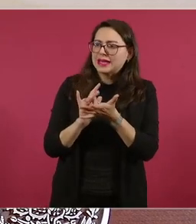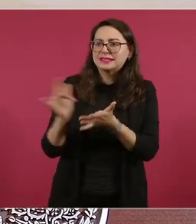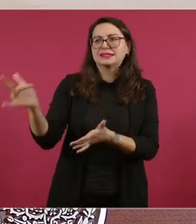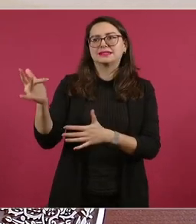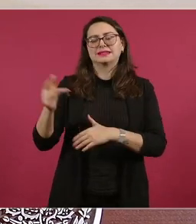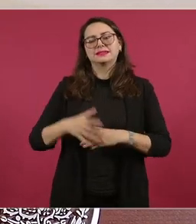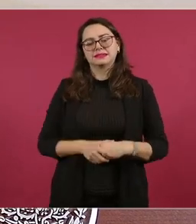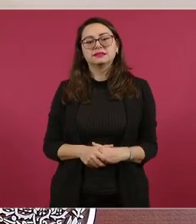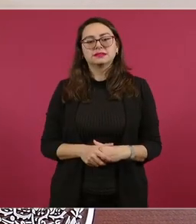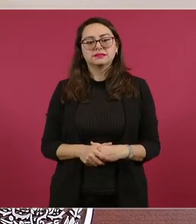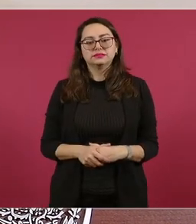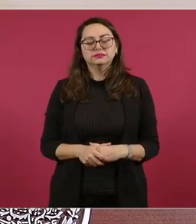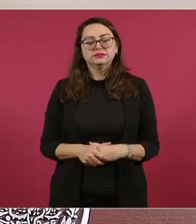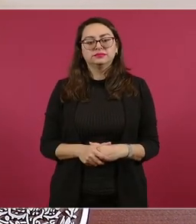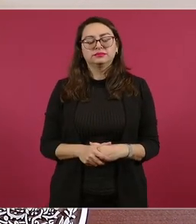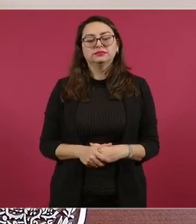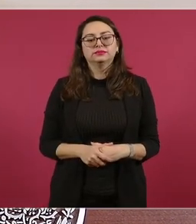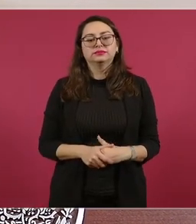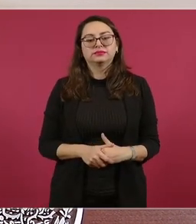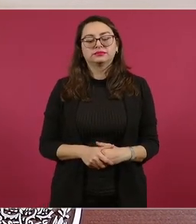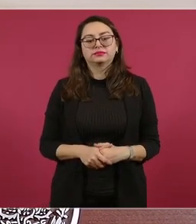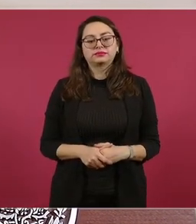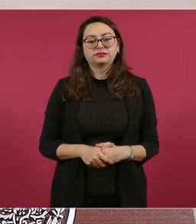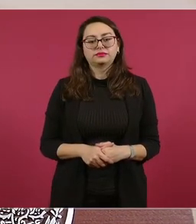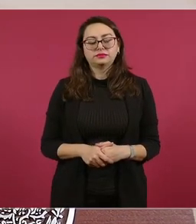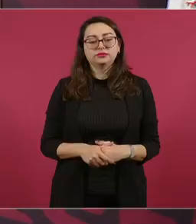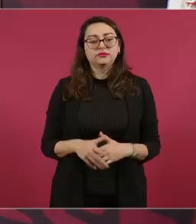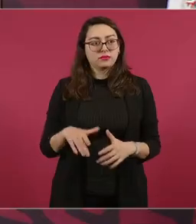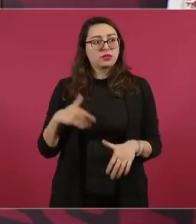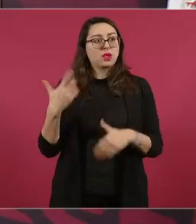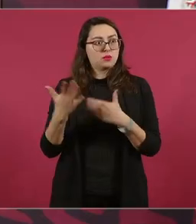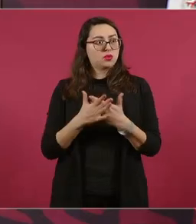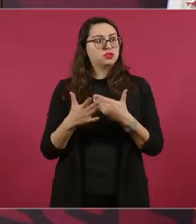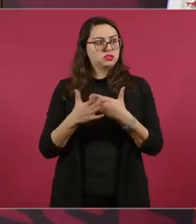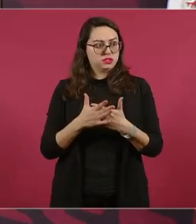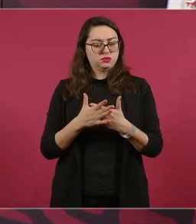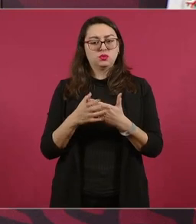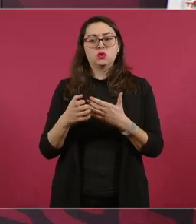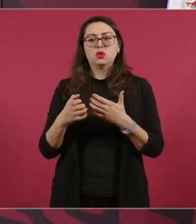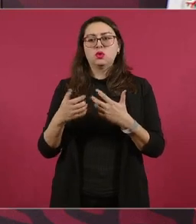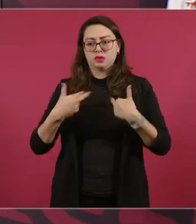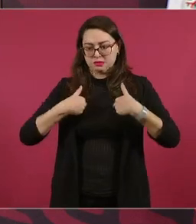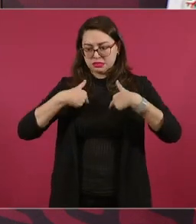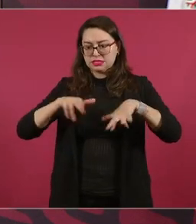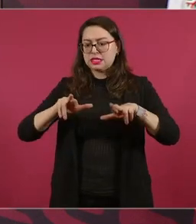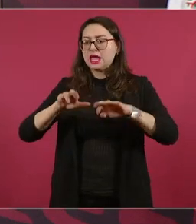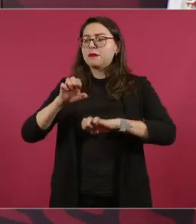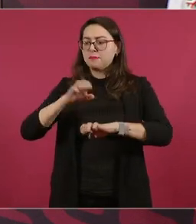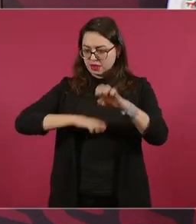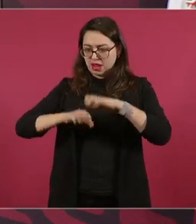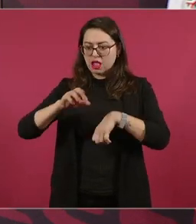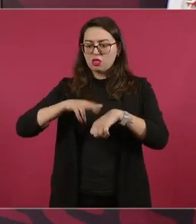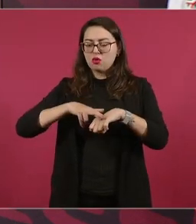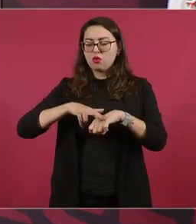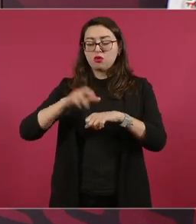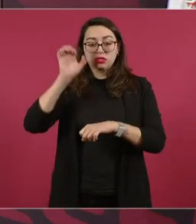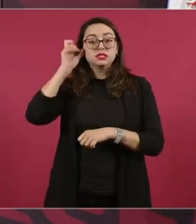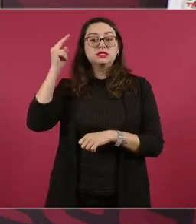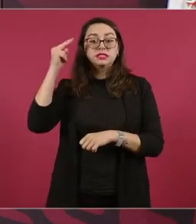Voy a recibir al embajador de China